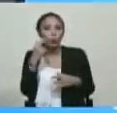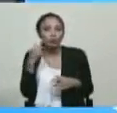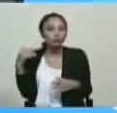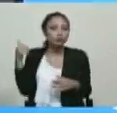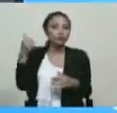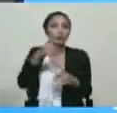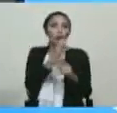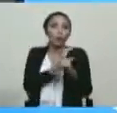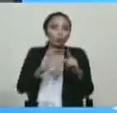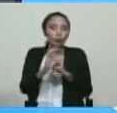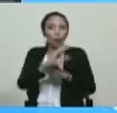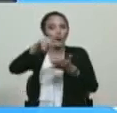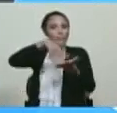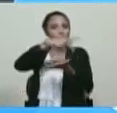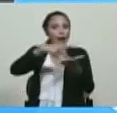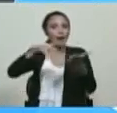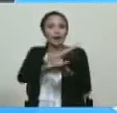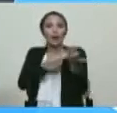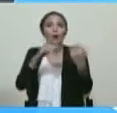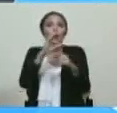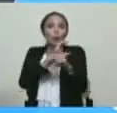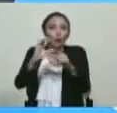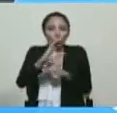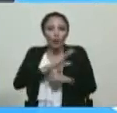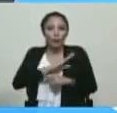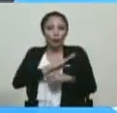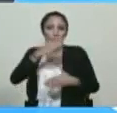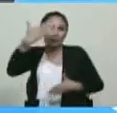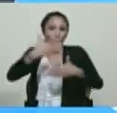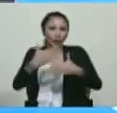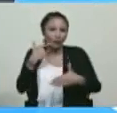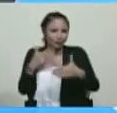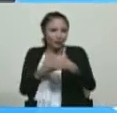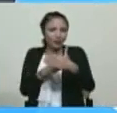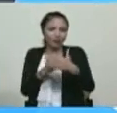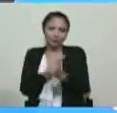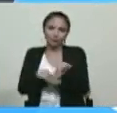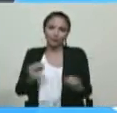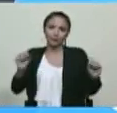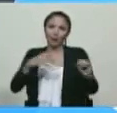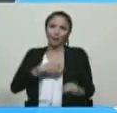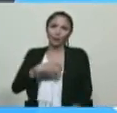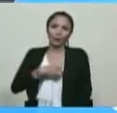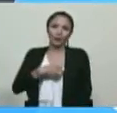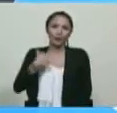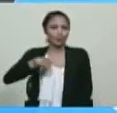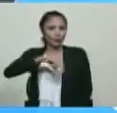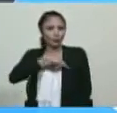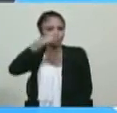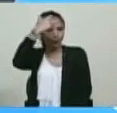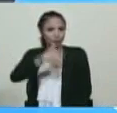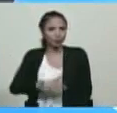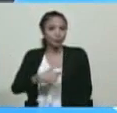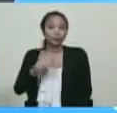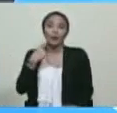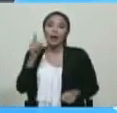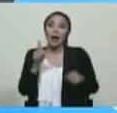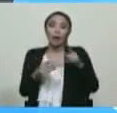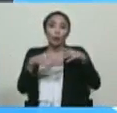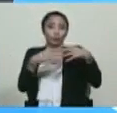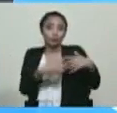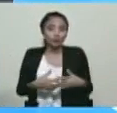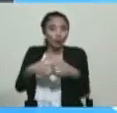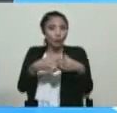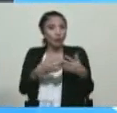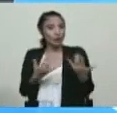expresiones artísticas, no la pueden detener estos gobiernos imperiales que andan por el mundo en